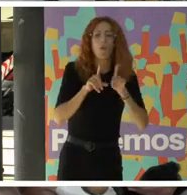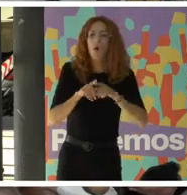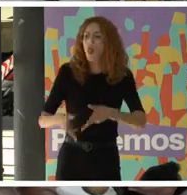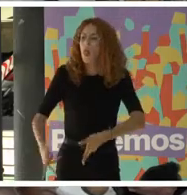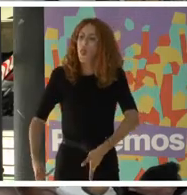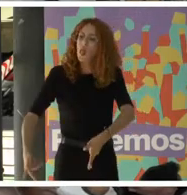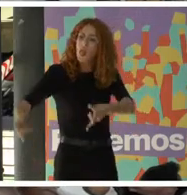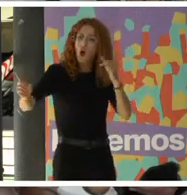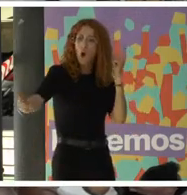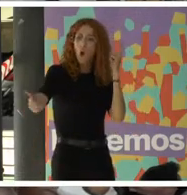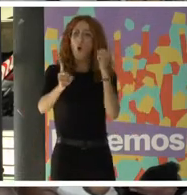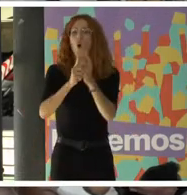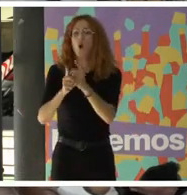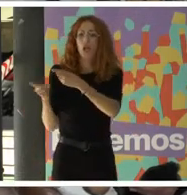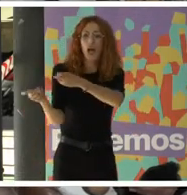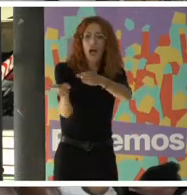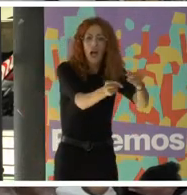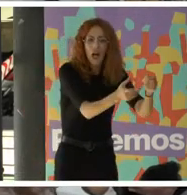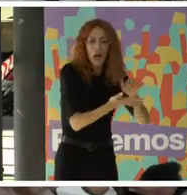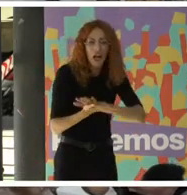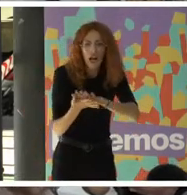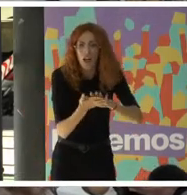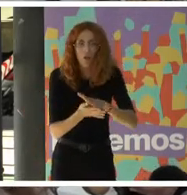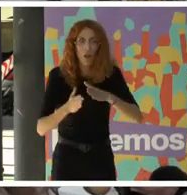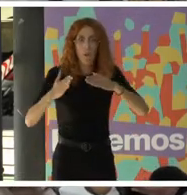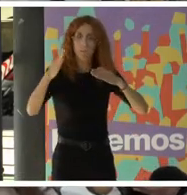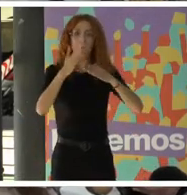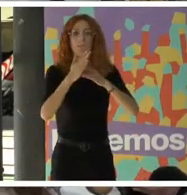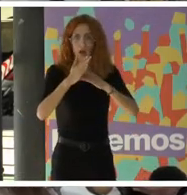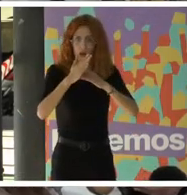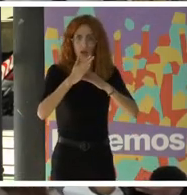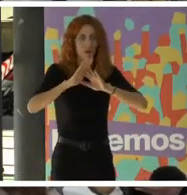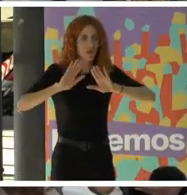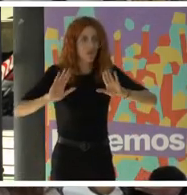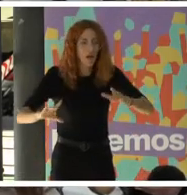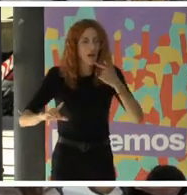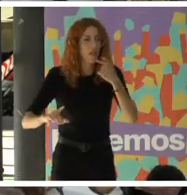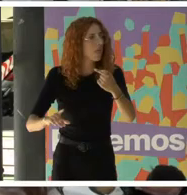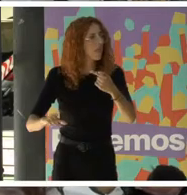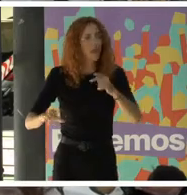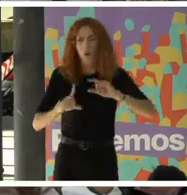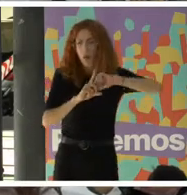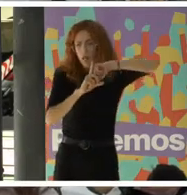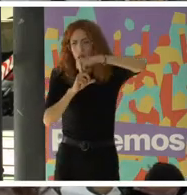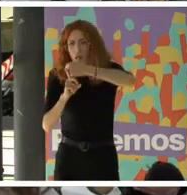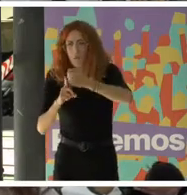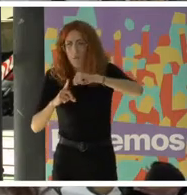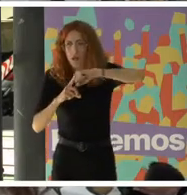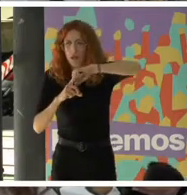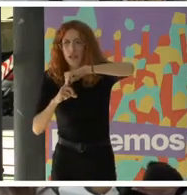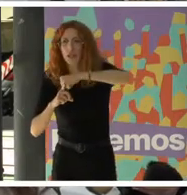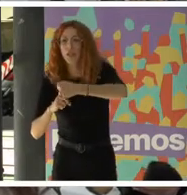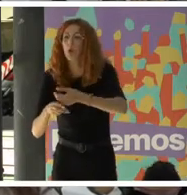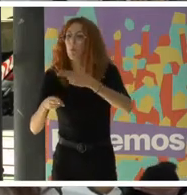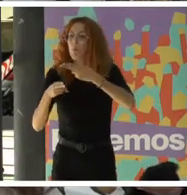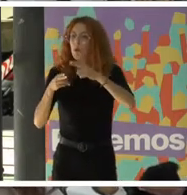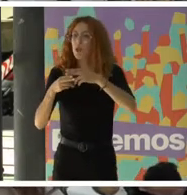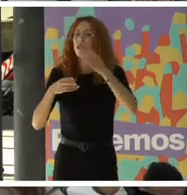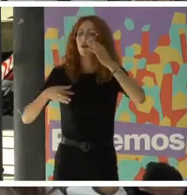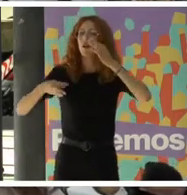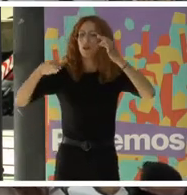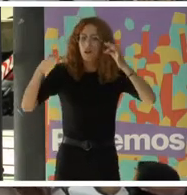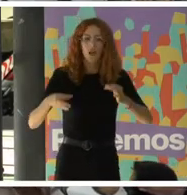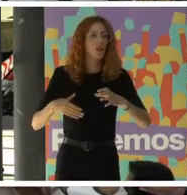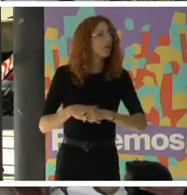ofensiva contra el genocidio, el ser capaces de pararle los pies a Netanyahu, de hacer presión política real.